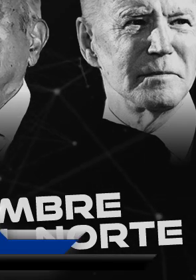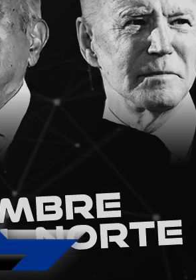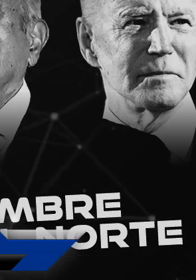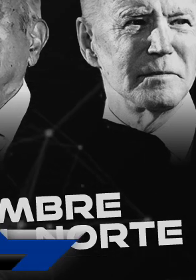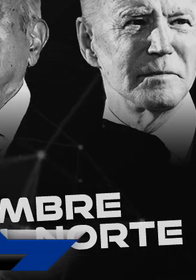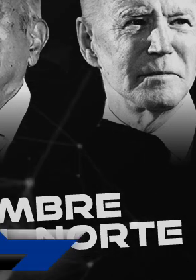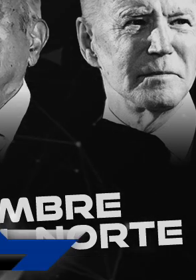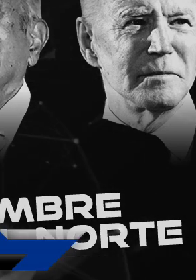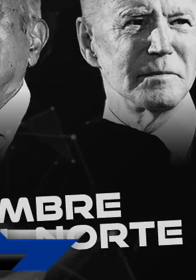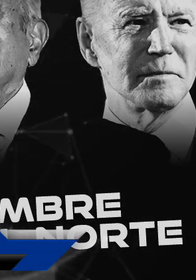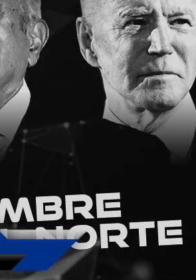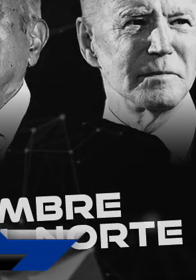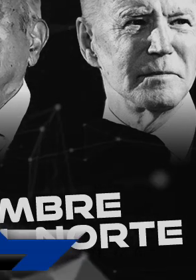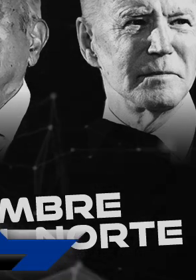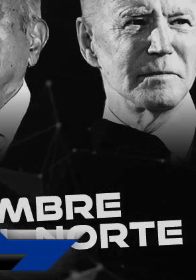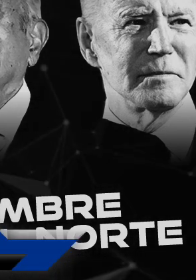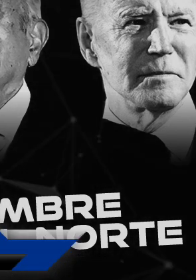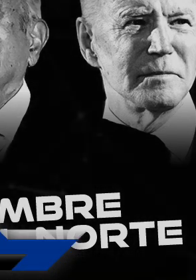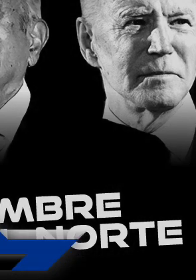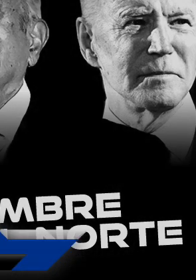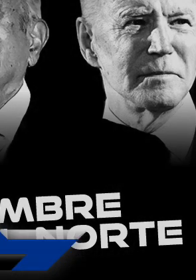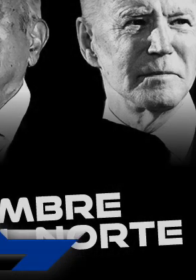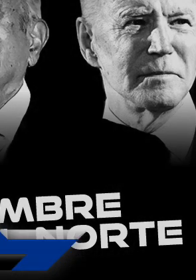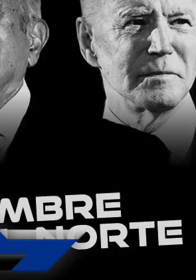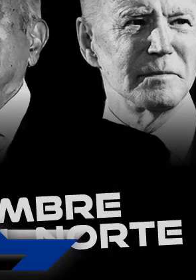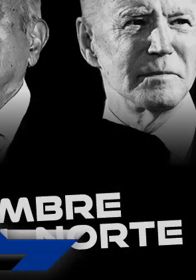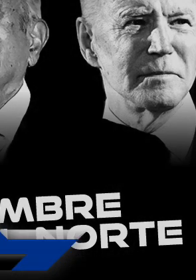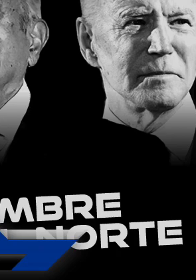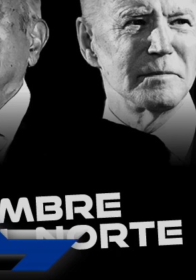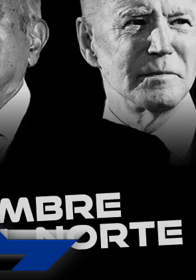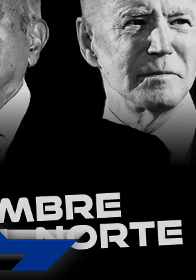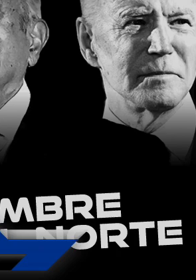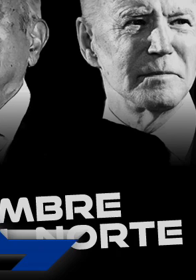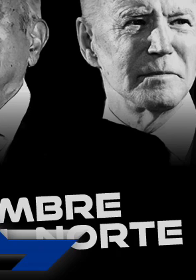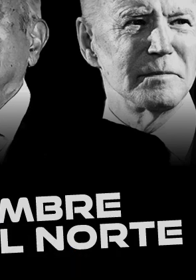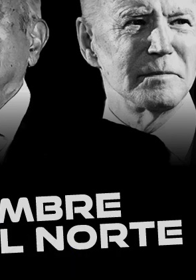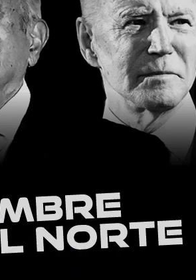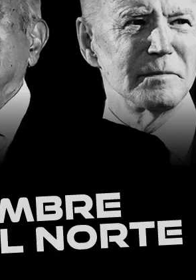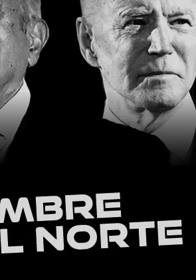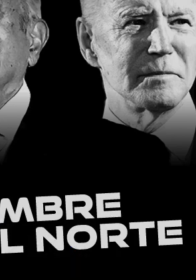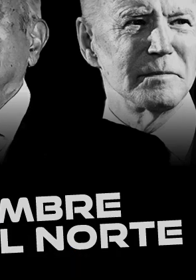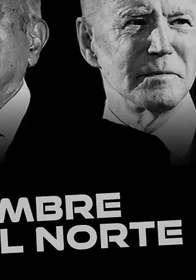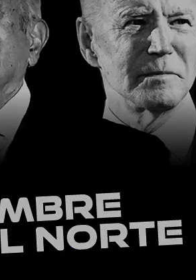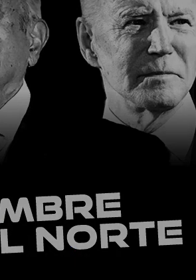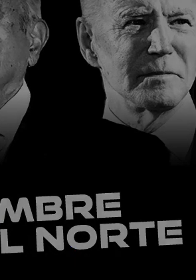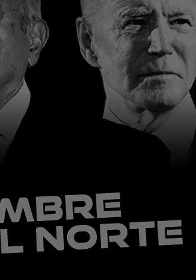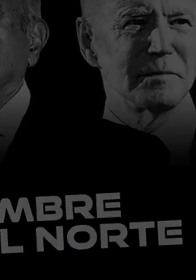a escucha diaria la conferencia del presidente Andrés Manuel López Obrador en 5 minutos o menos